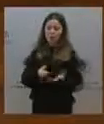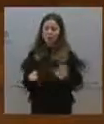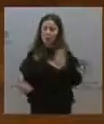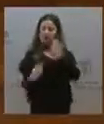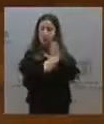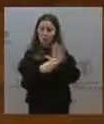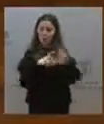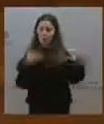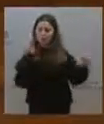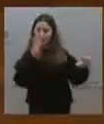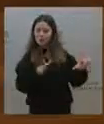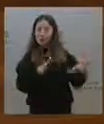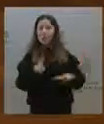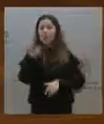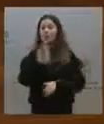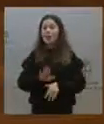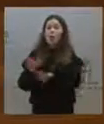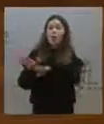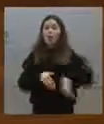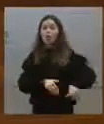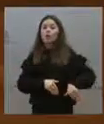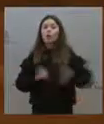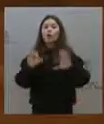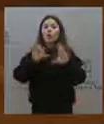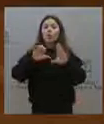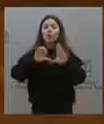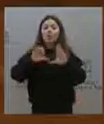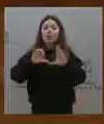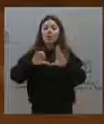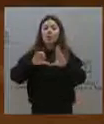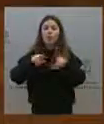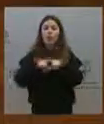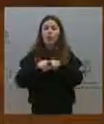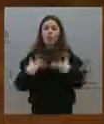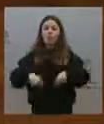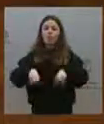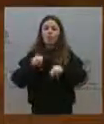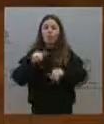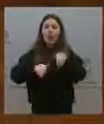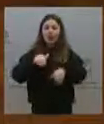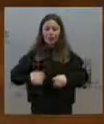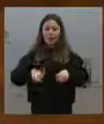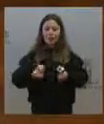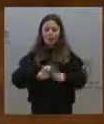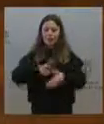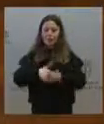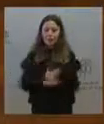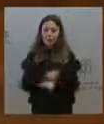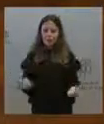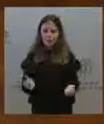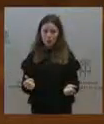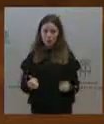destello de Ciudadanos antes de que llegue el ocaso de unas nuevas elecciones. Lástima que ese destello sea para aprobar